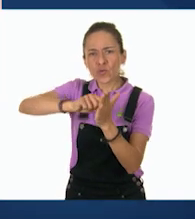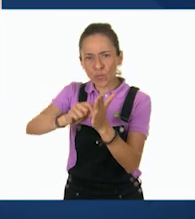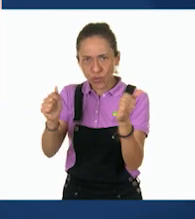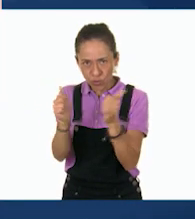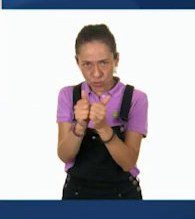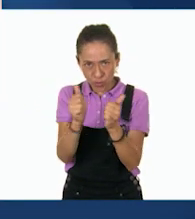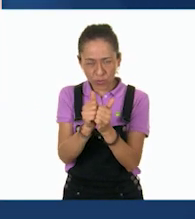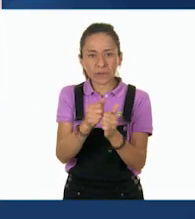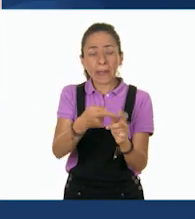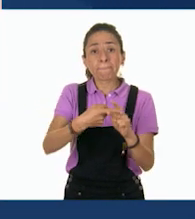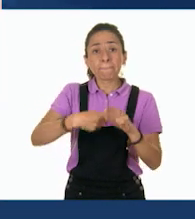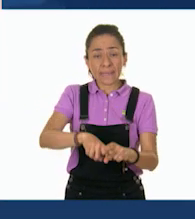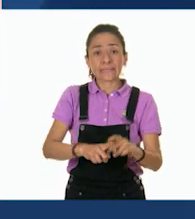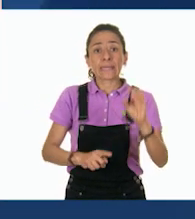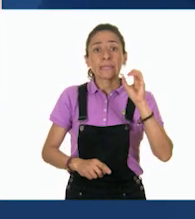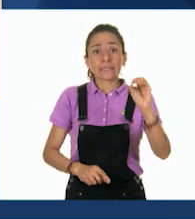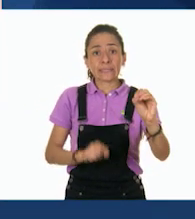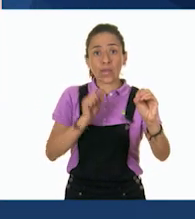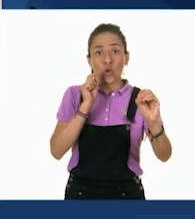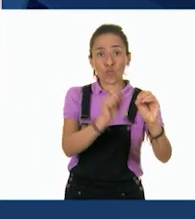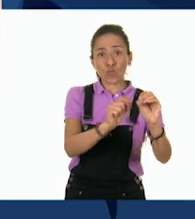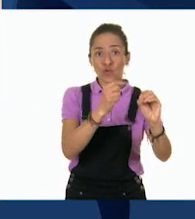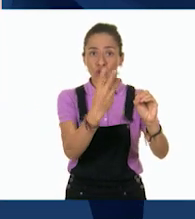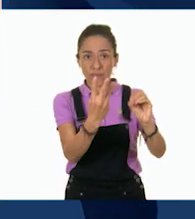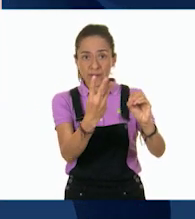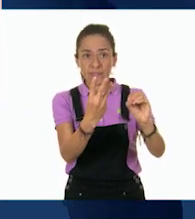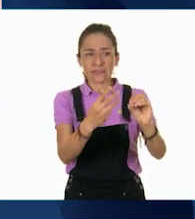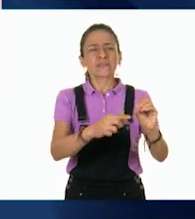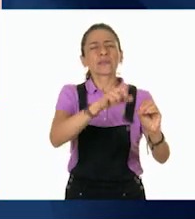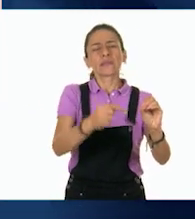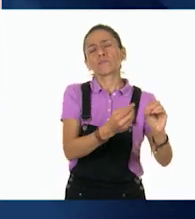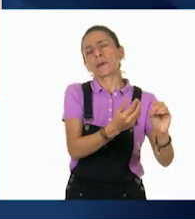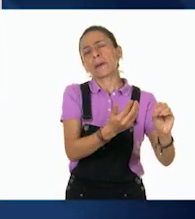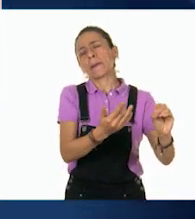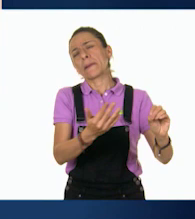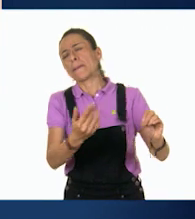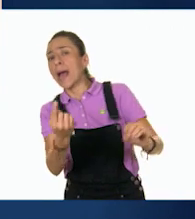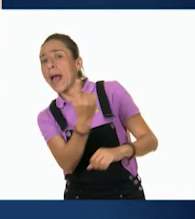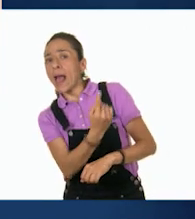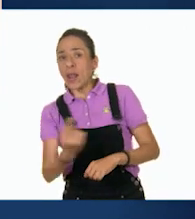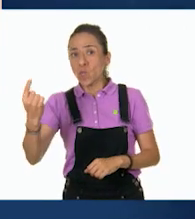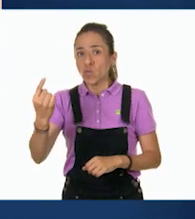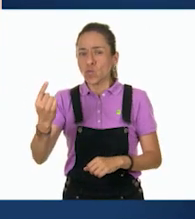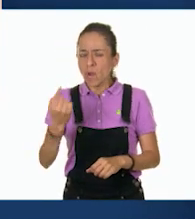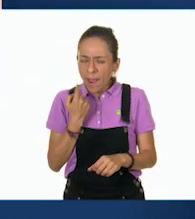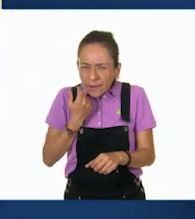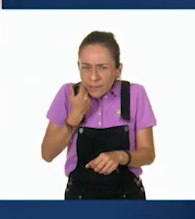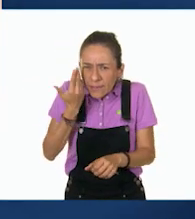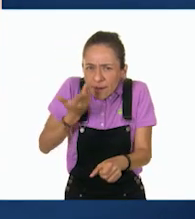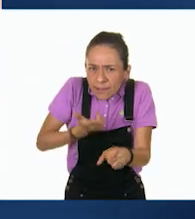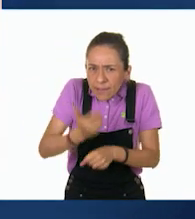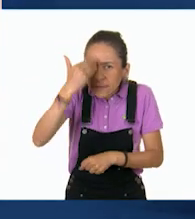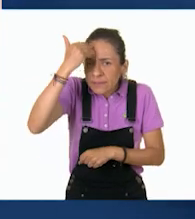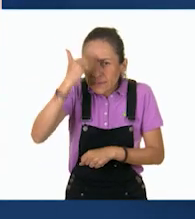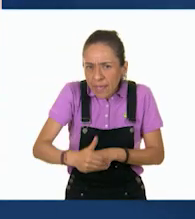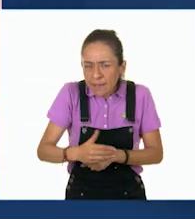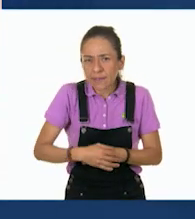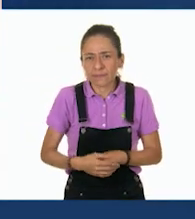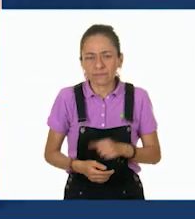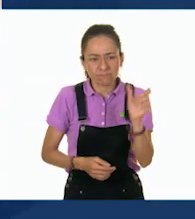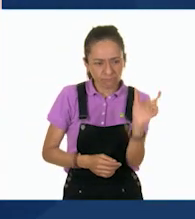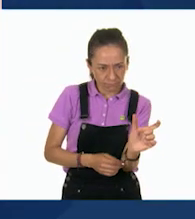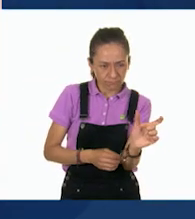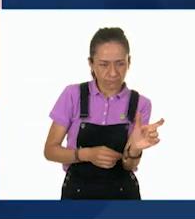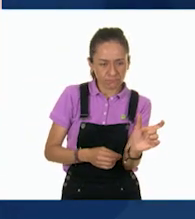en 0.3 y llega hasta la unidad, se desea saber ¿cuánto se agrega entre